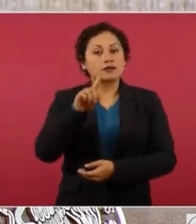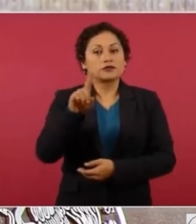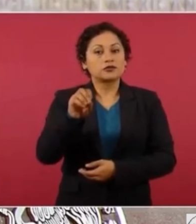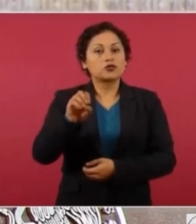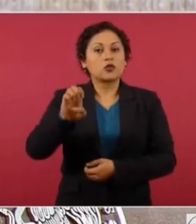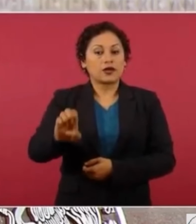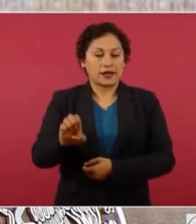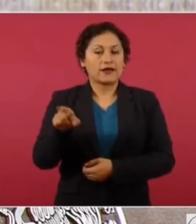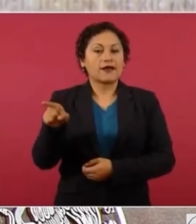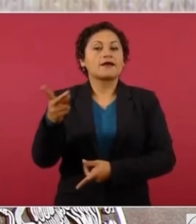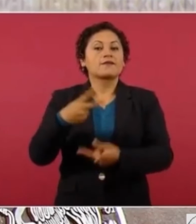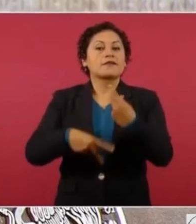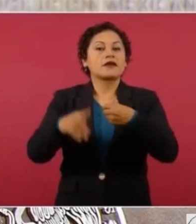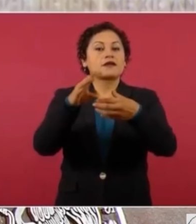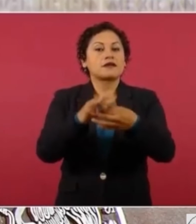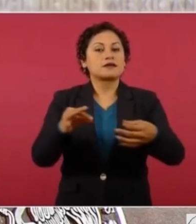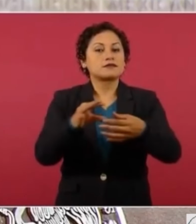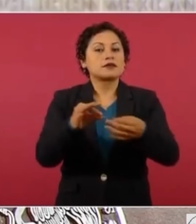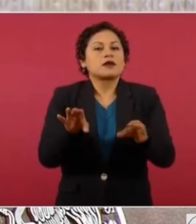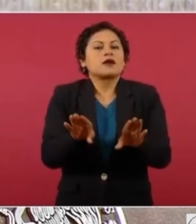nos actualizará cómo van las